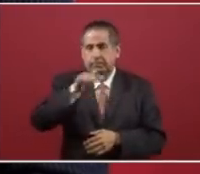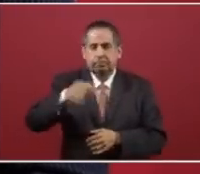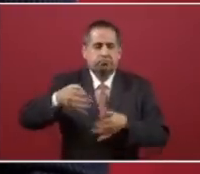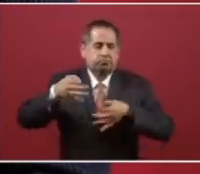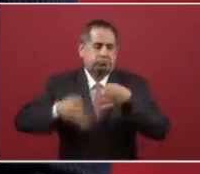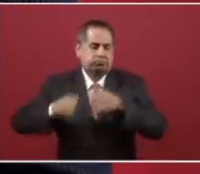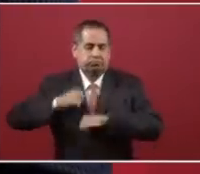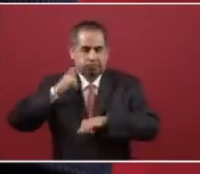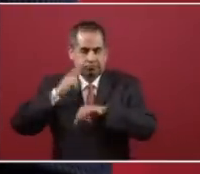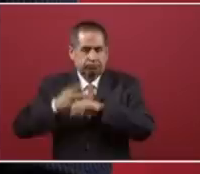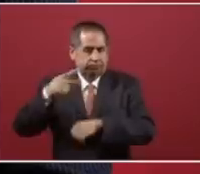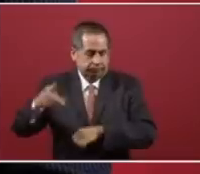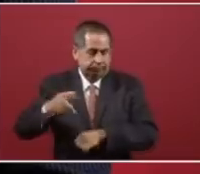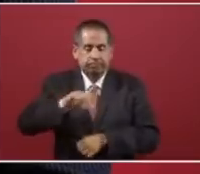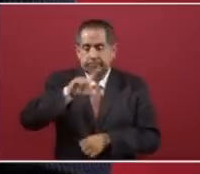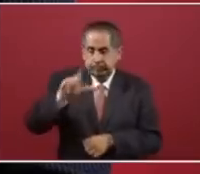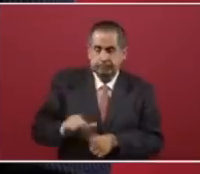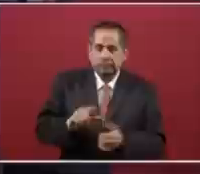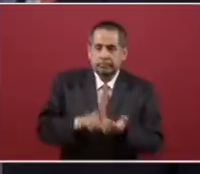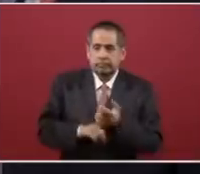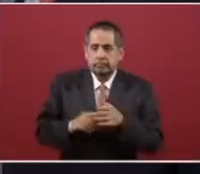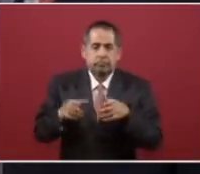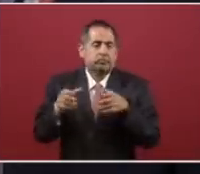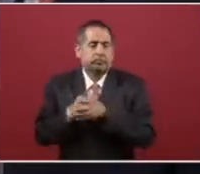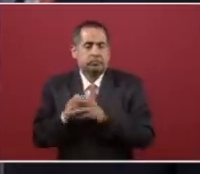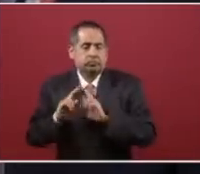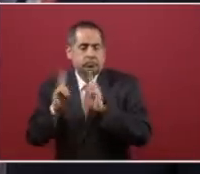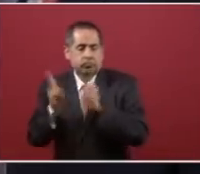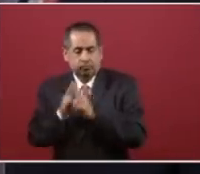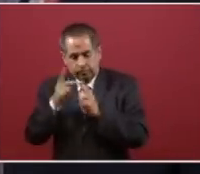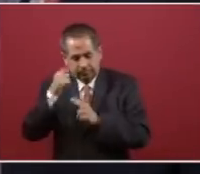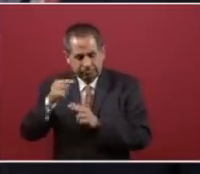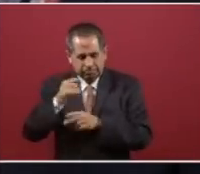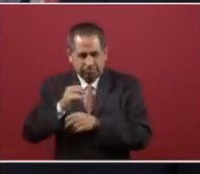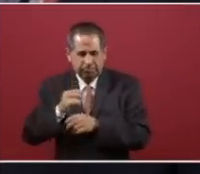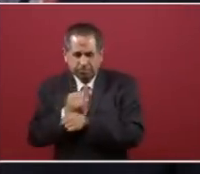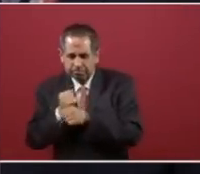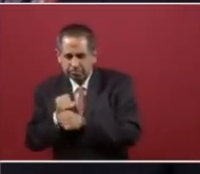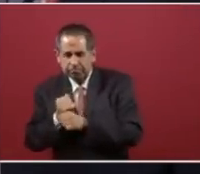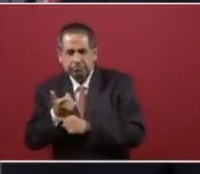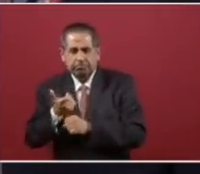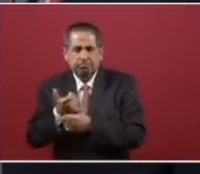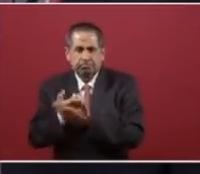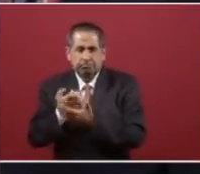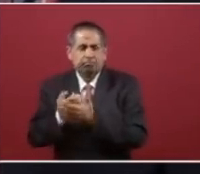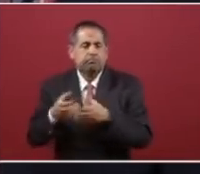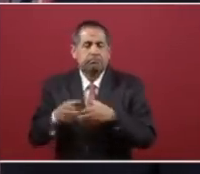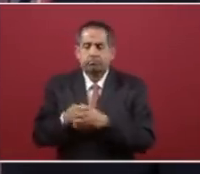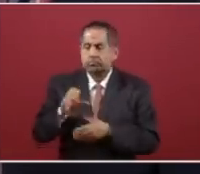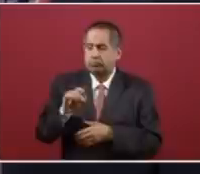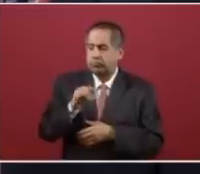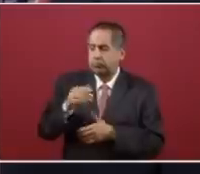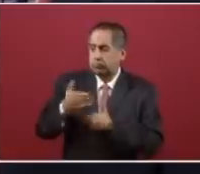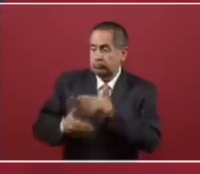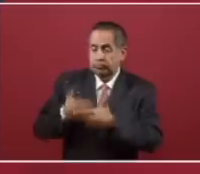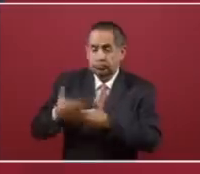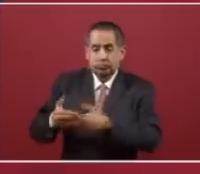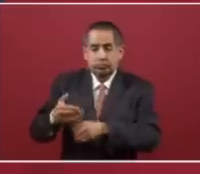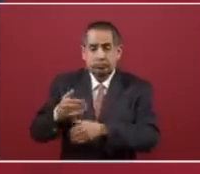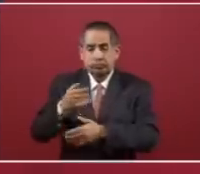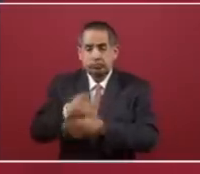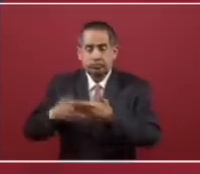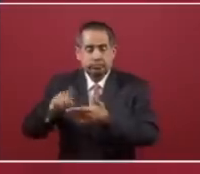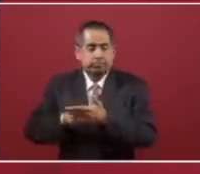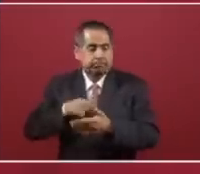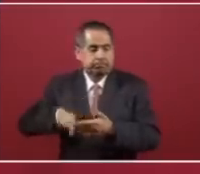y respecto a la unidad inteligencia financiera en términos del código nacional de procedimientos penales que nos constituiremos como